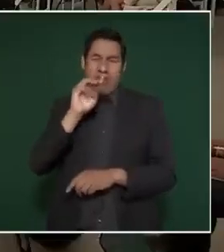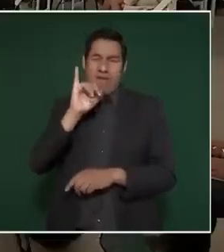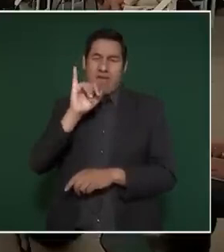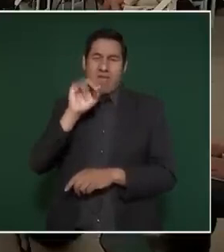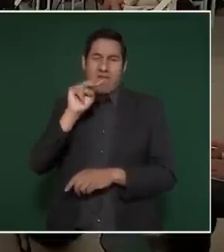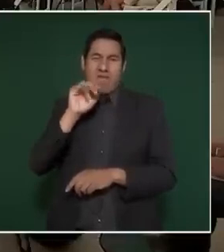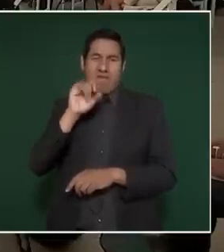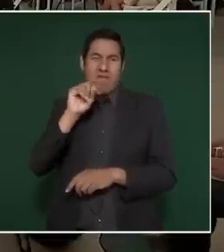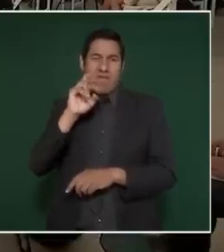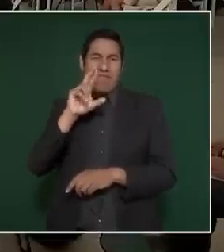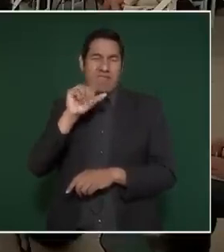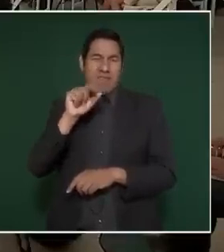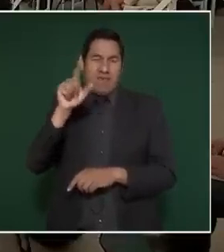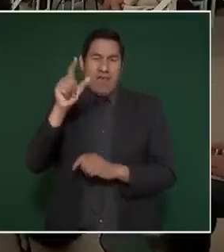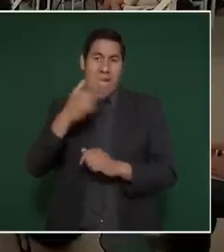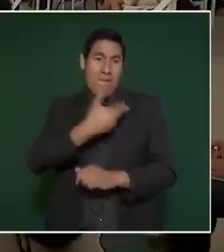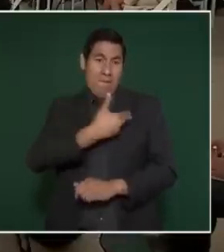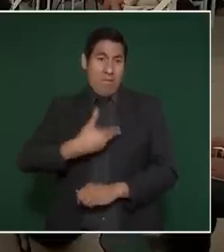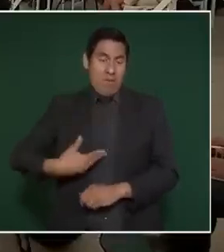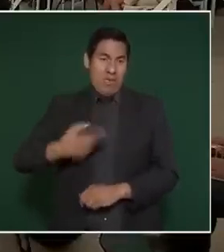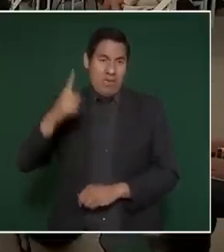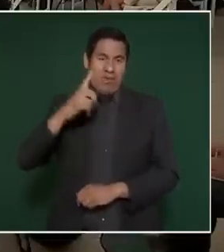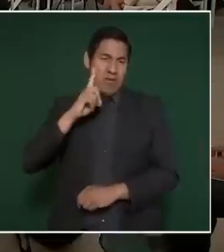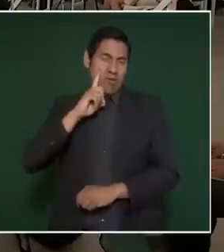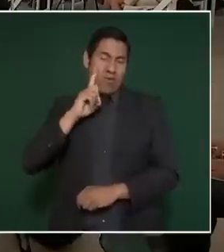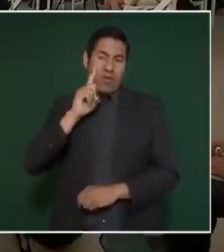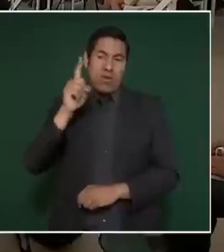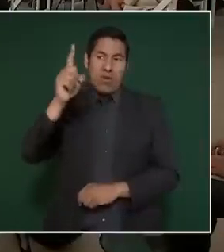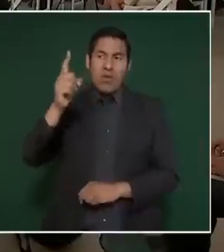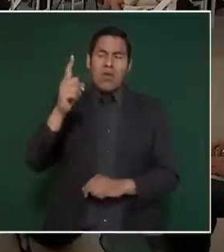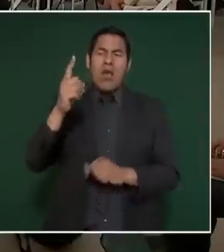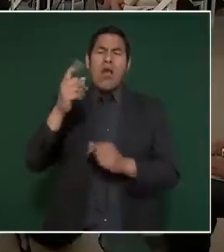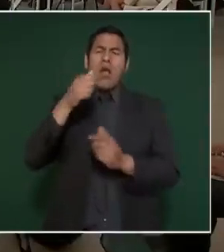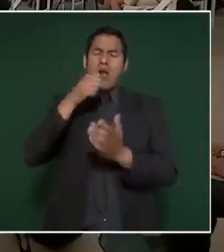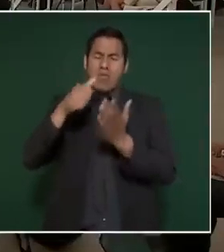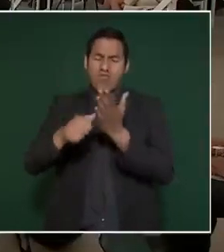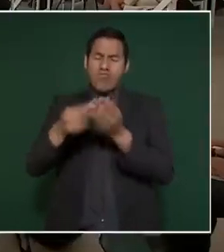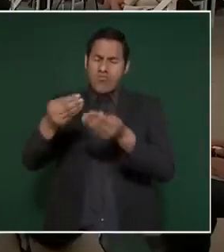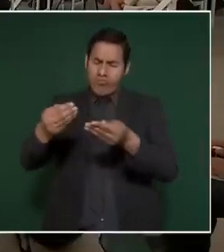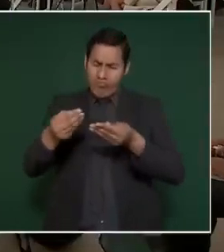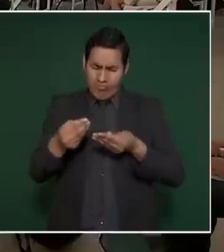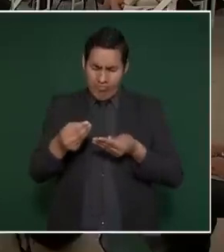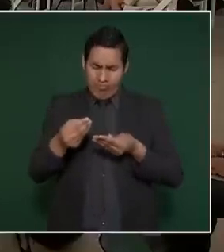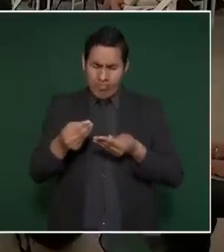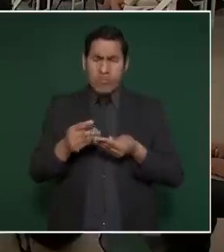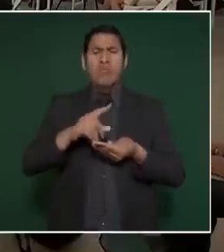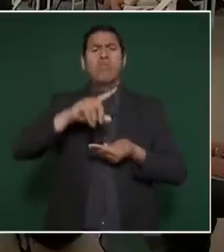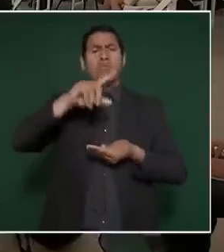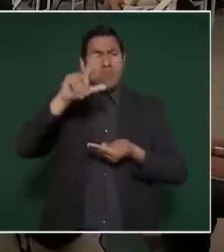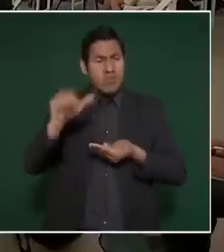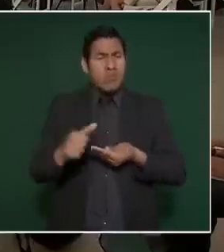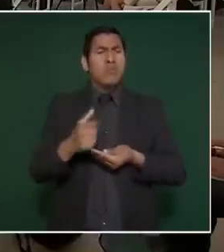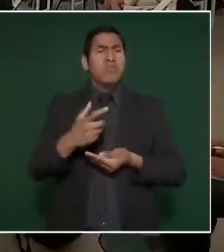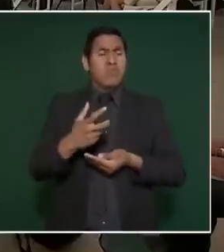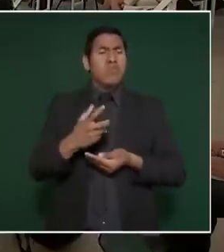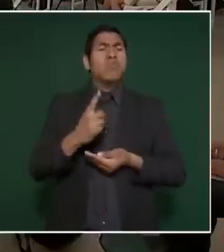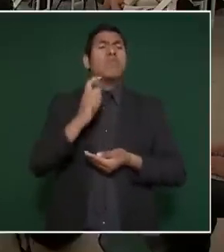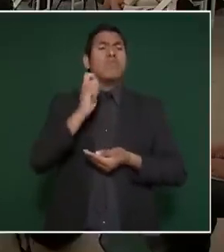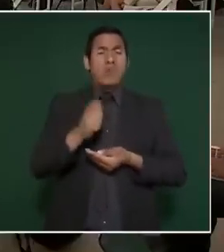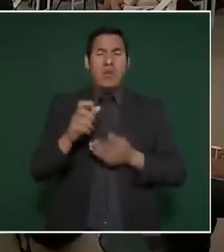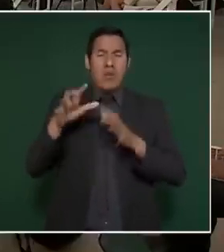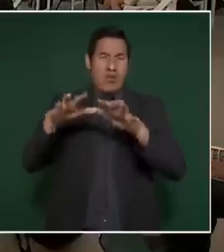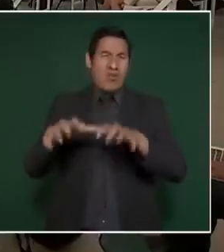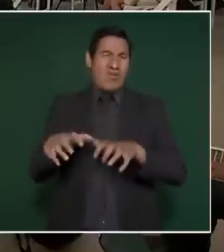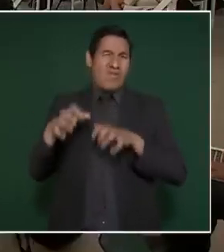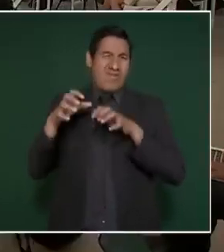la Corte, luego del oficio de la presidenta de la Corte, hay un acuerdo del